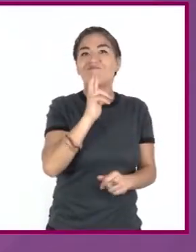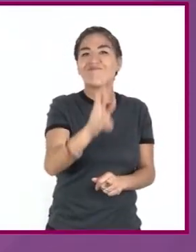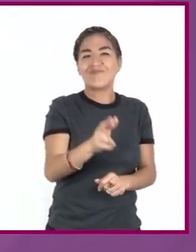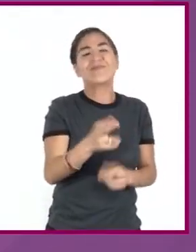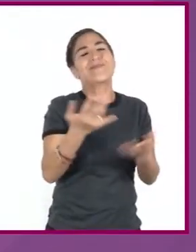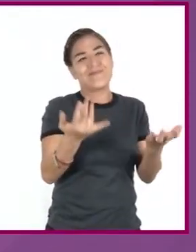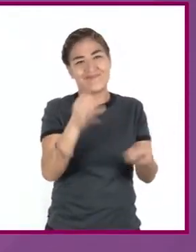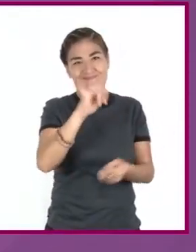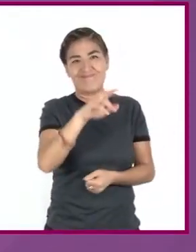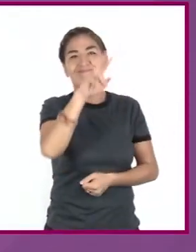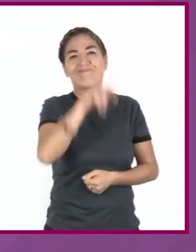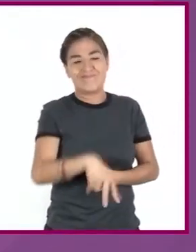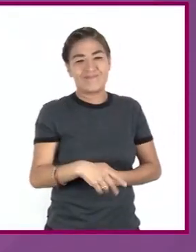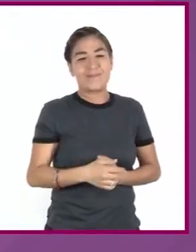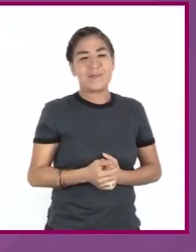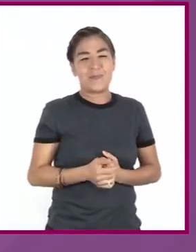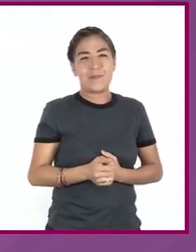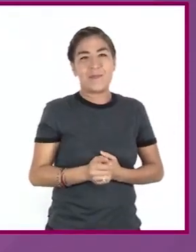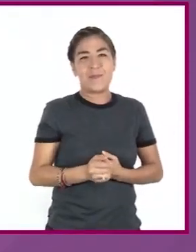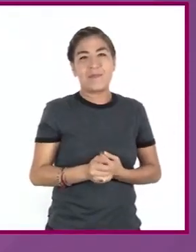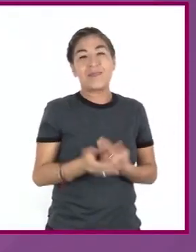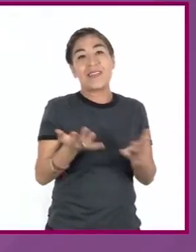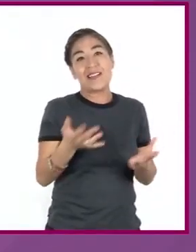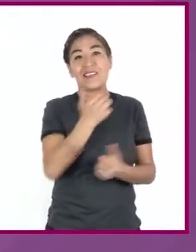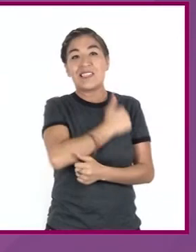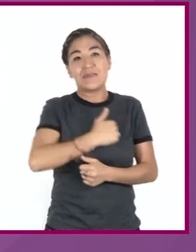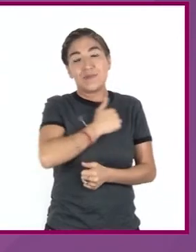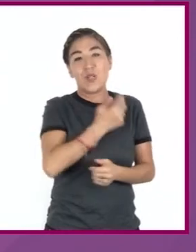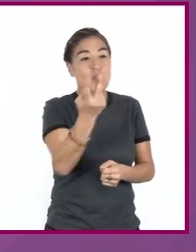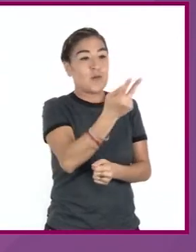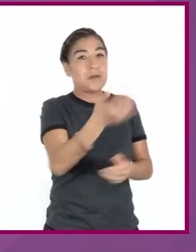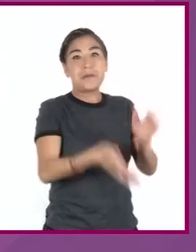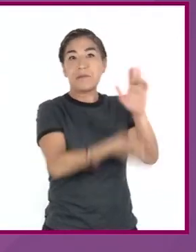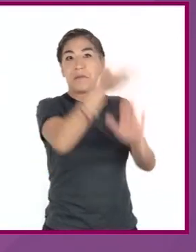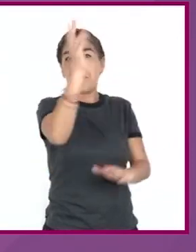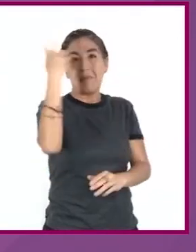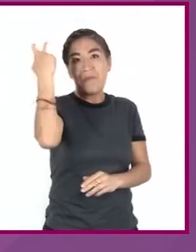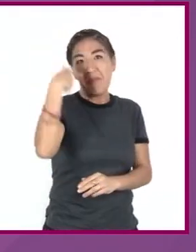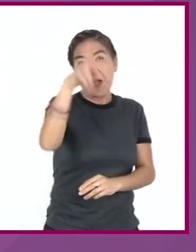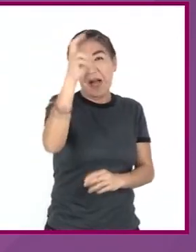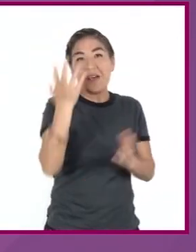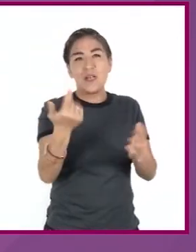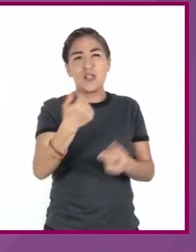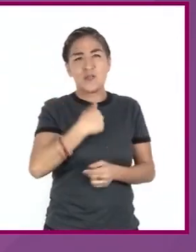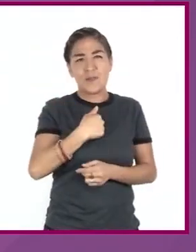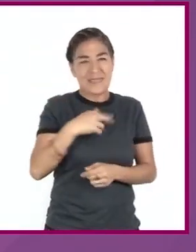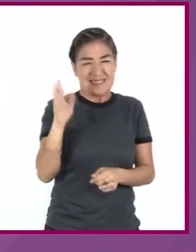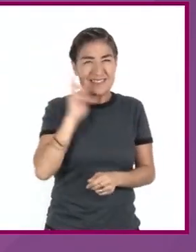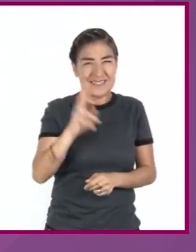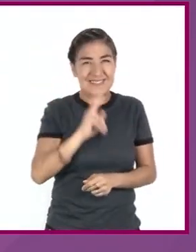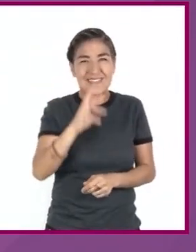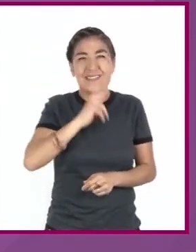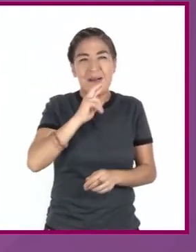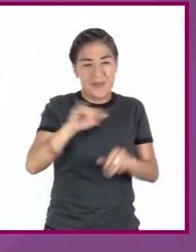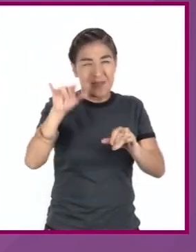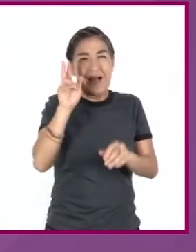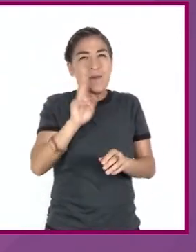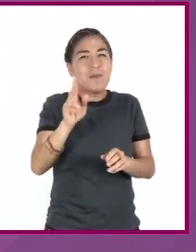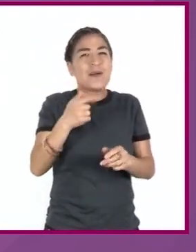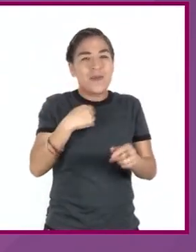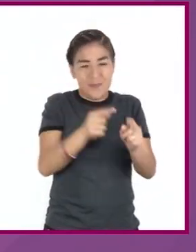Es verdad. Por desgracia, ambos estaban de viaje en ese momento y yo me apresuré por la emoción de lo que había